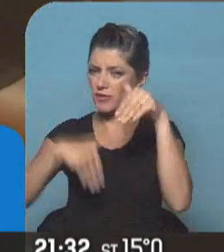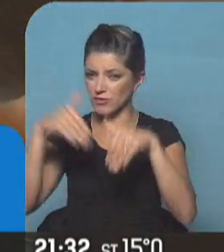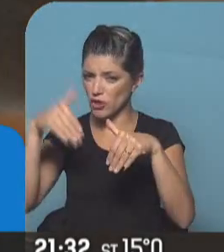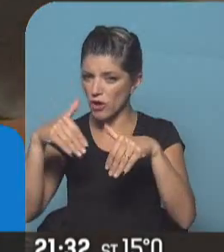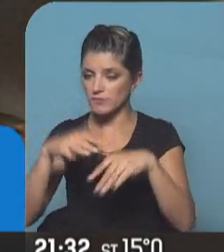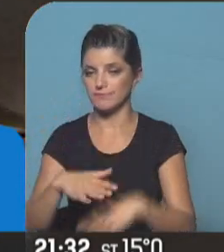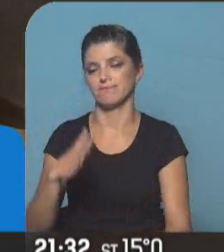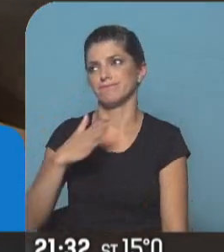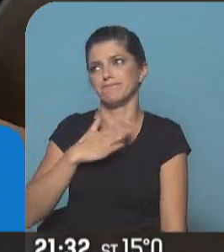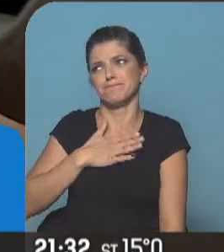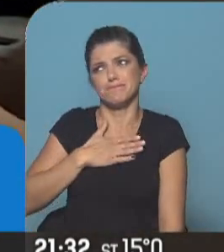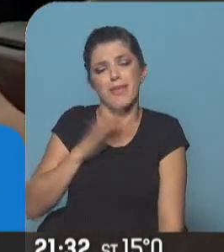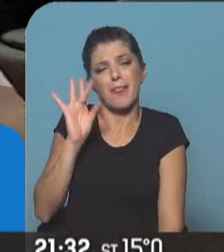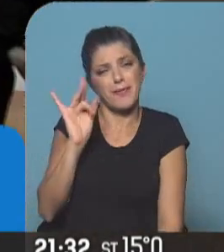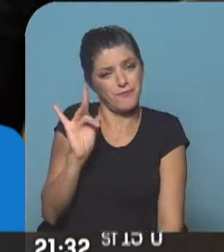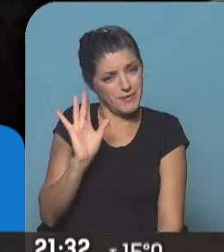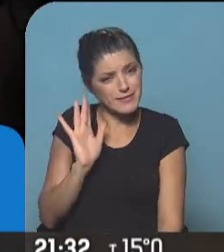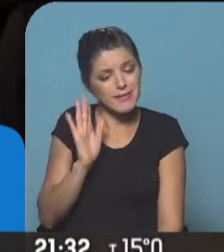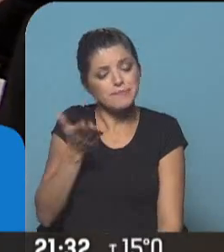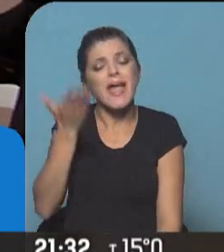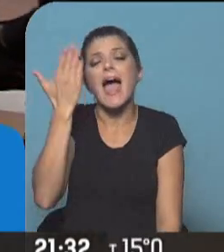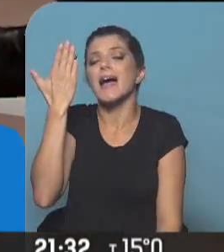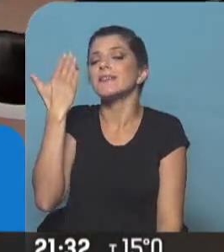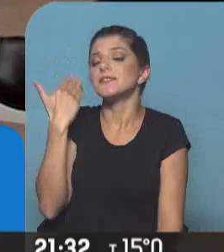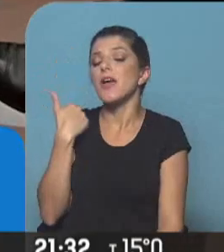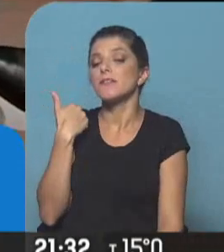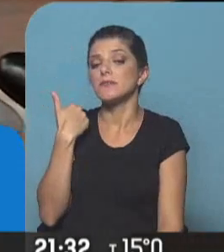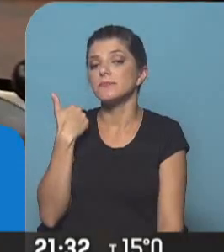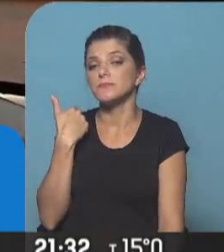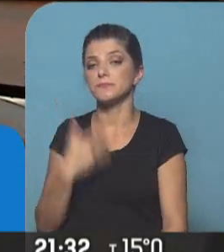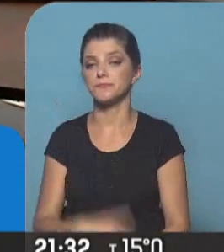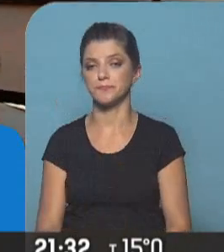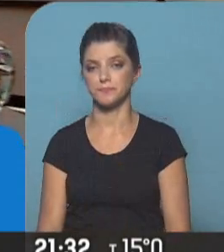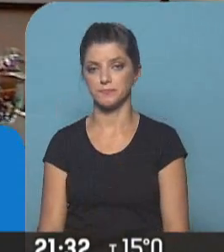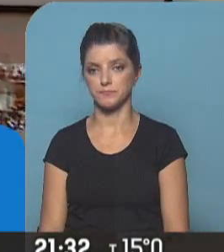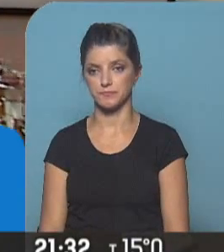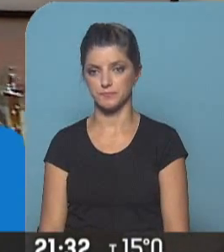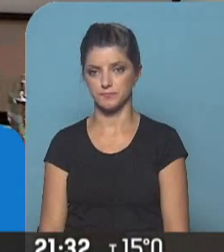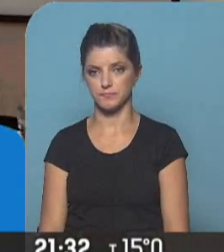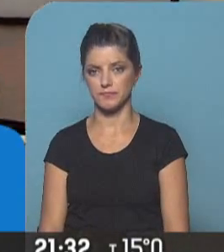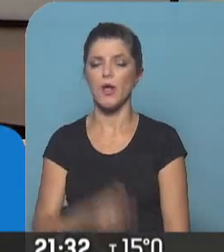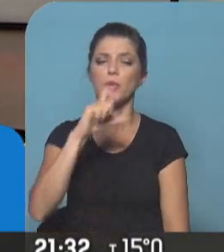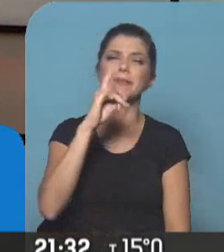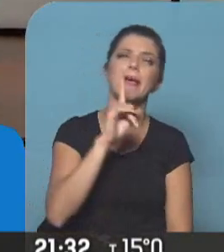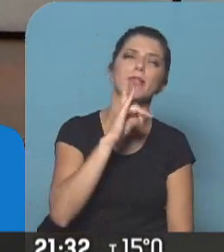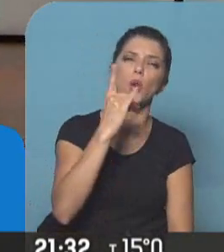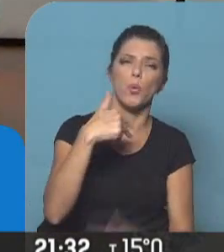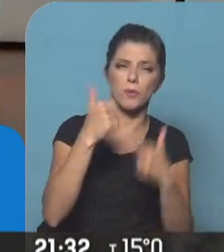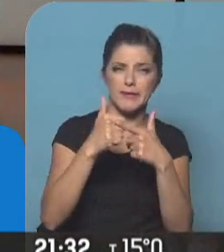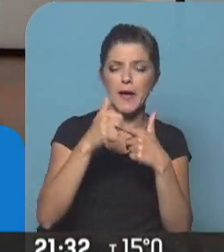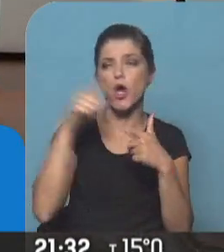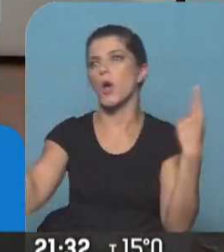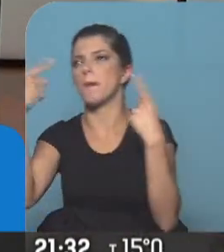el wifi porque lo que pasó ayer fue un punto de inflexión entre cataluña y españa diría que entre el gobierno